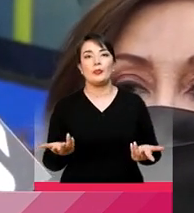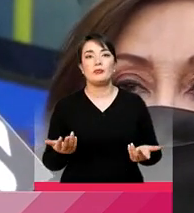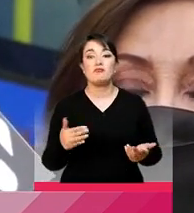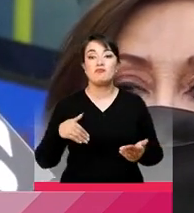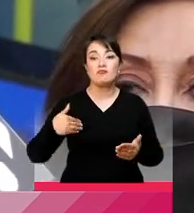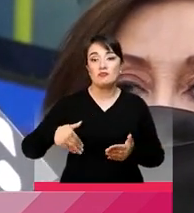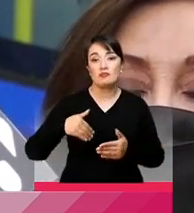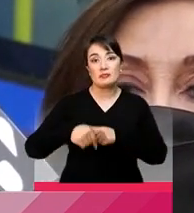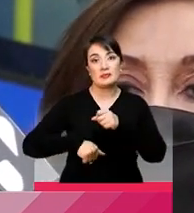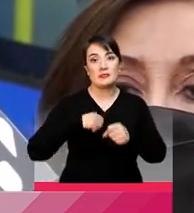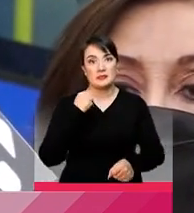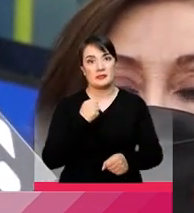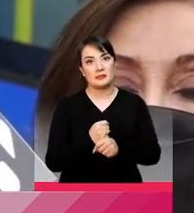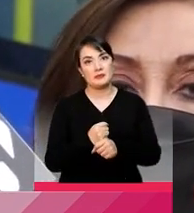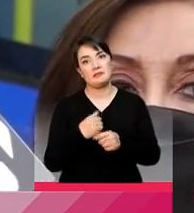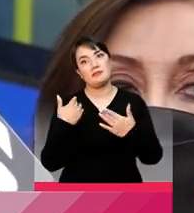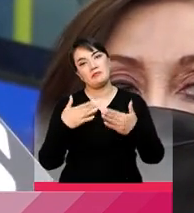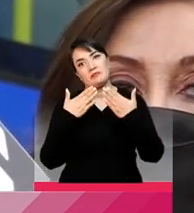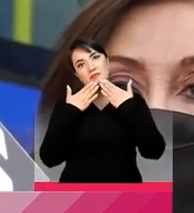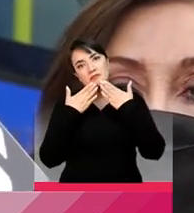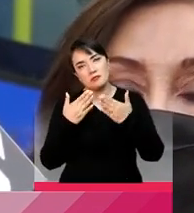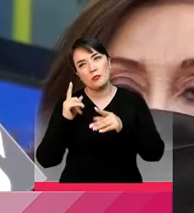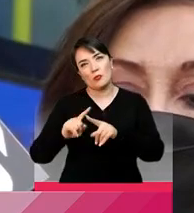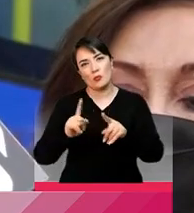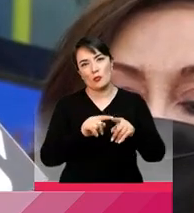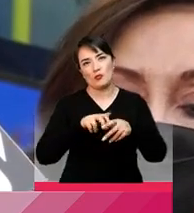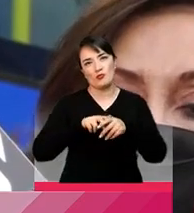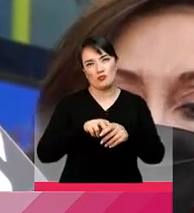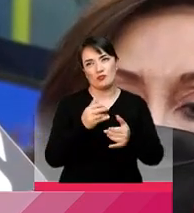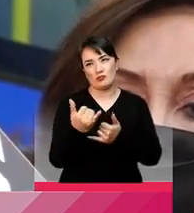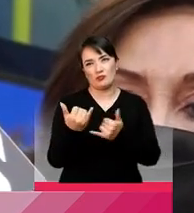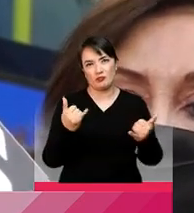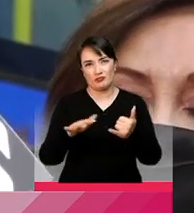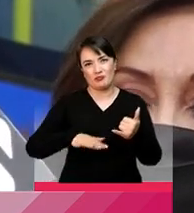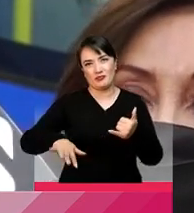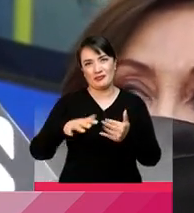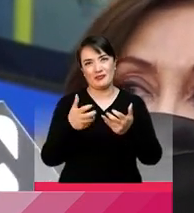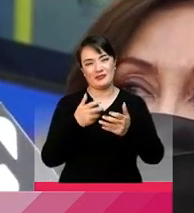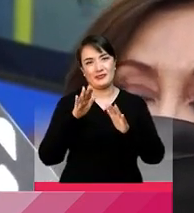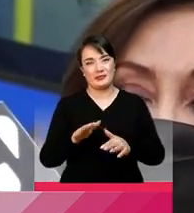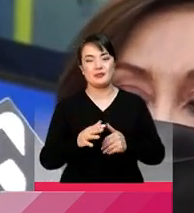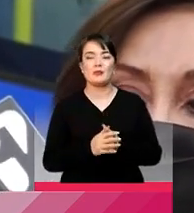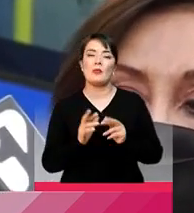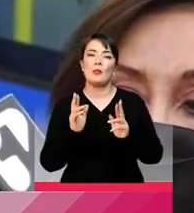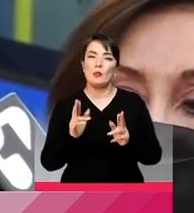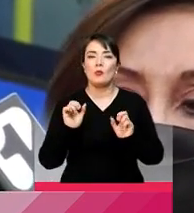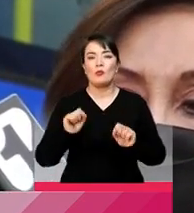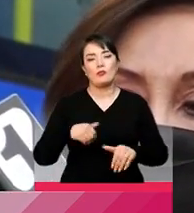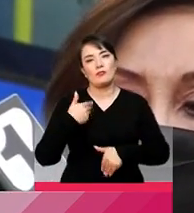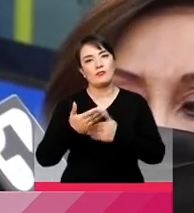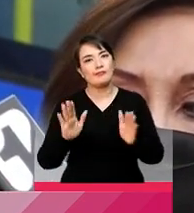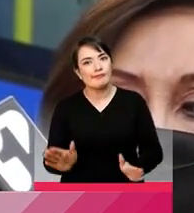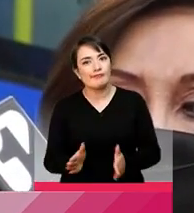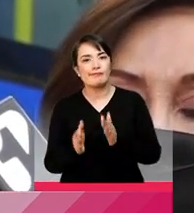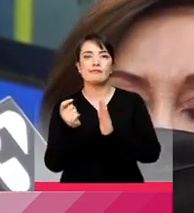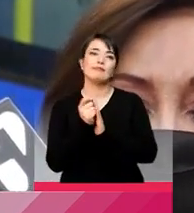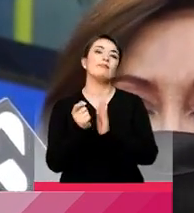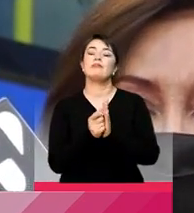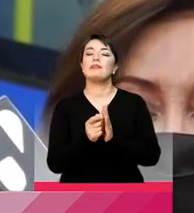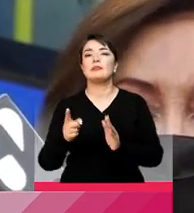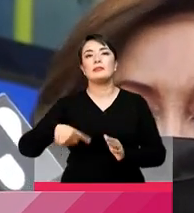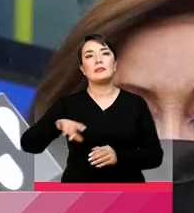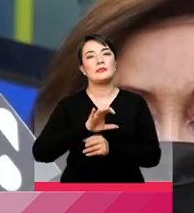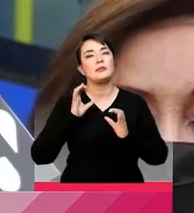año, gracias a también los otros buses que ya han ingresado al sistema, podamos mejorar los indicadores y que los ciudadanos sientan el